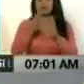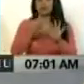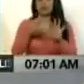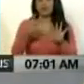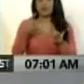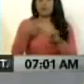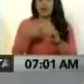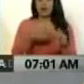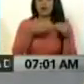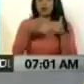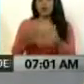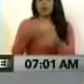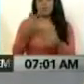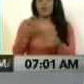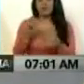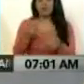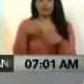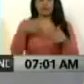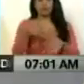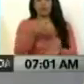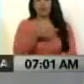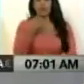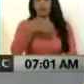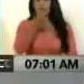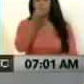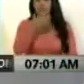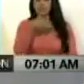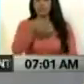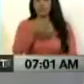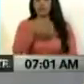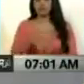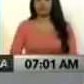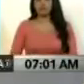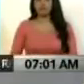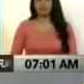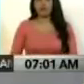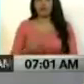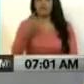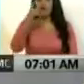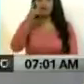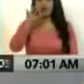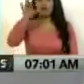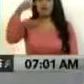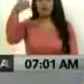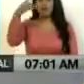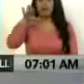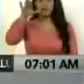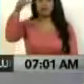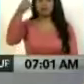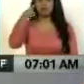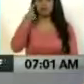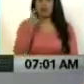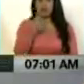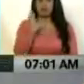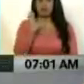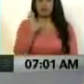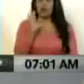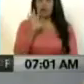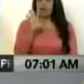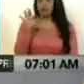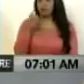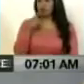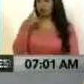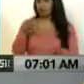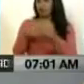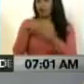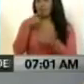ahora en Mundial Sub-20 demostraron realmente su enorme calidad y, cómo no, queda decirlo, futuro, siempre lo decimos estadísticamente, ¿no? Y hay que hacer el paréntesis. Uh-huh. Mucha gente